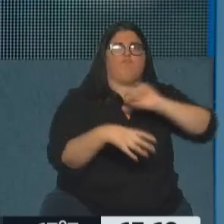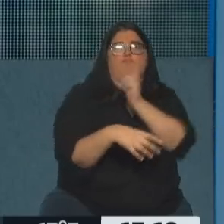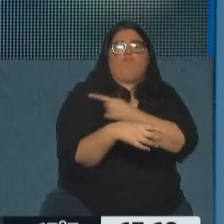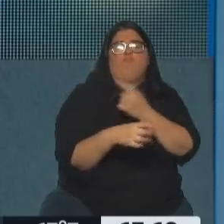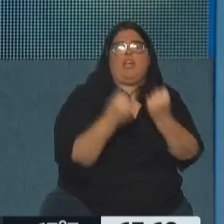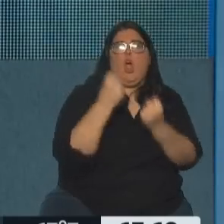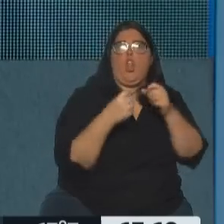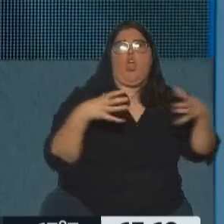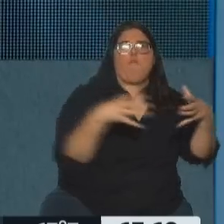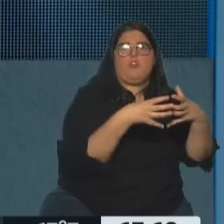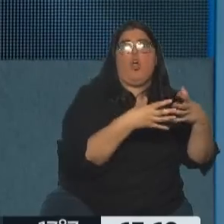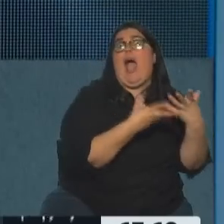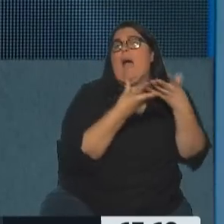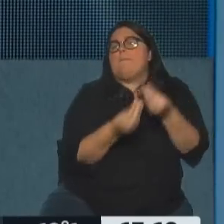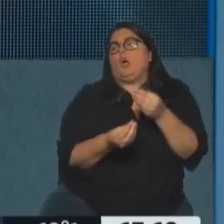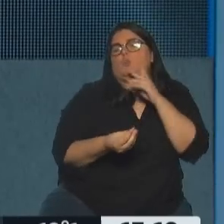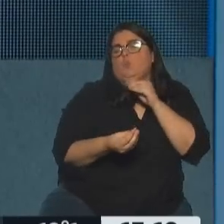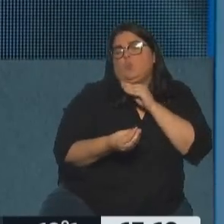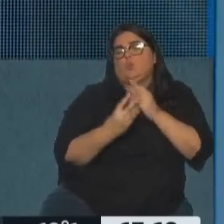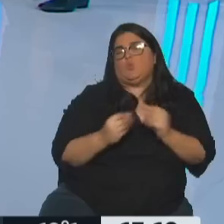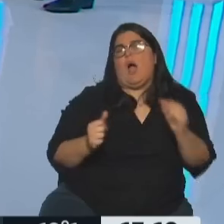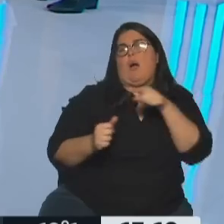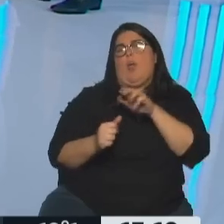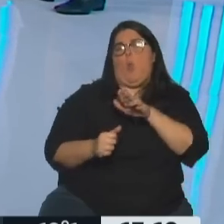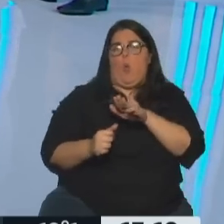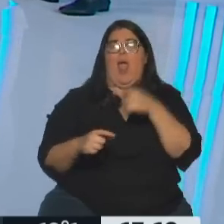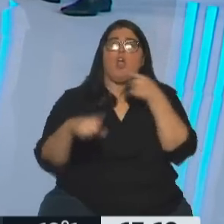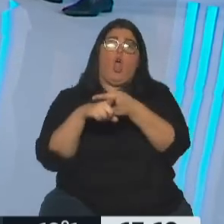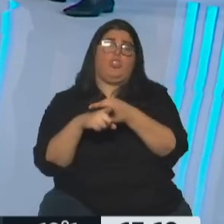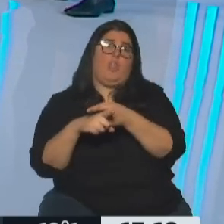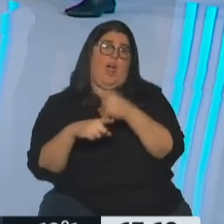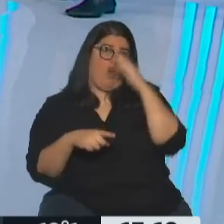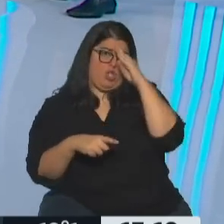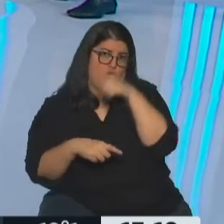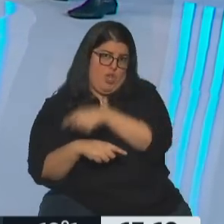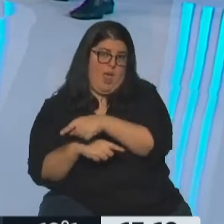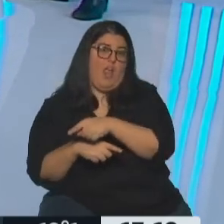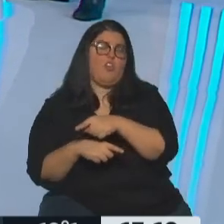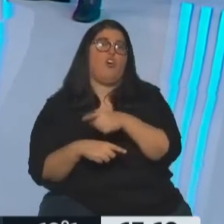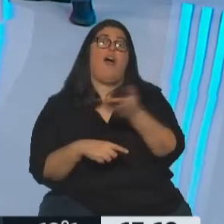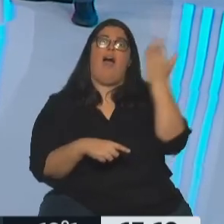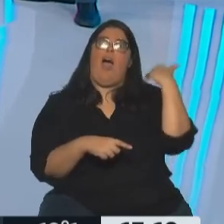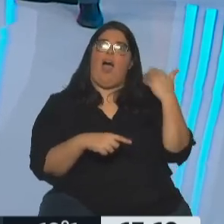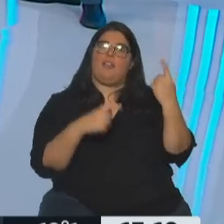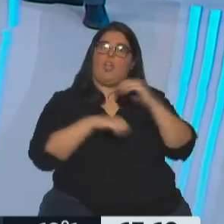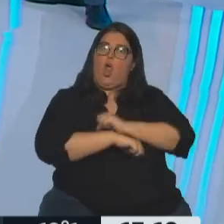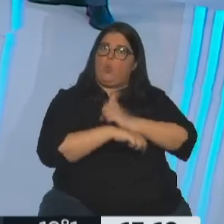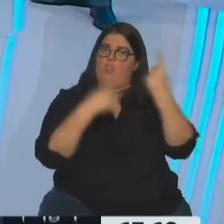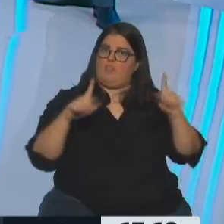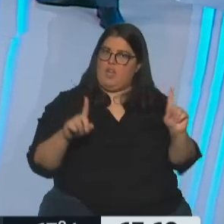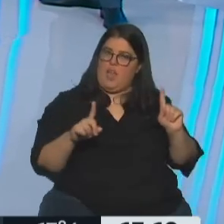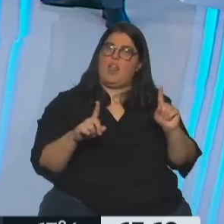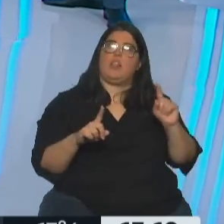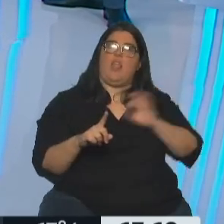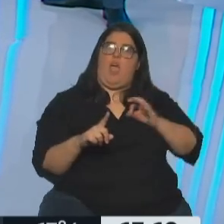apoyando implícitamente a Lula y en contra de Bolsonaro. Y eso es un cambio en relación a su comportamiento en